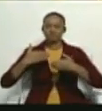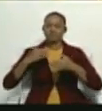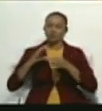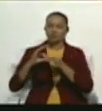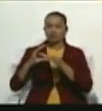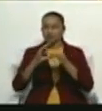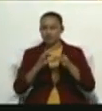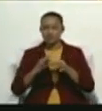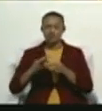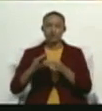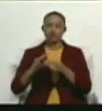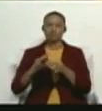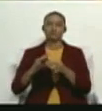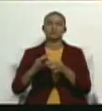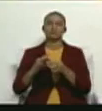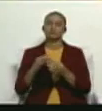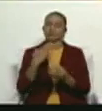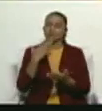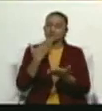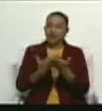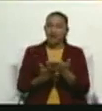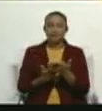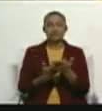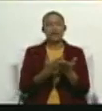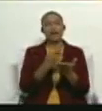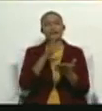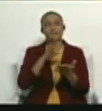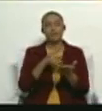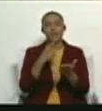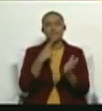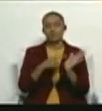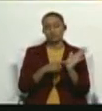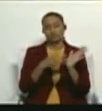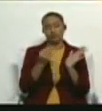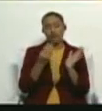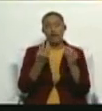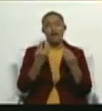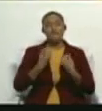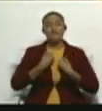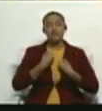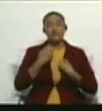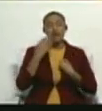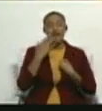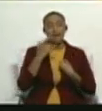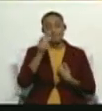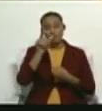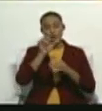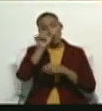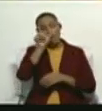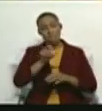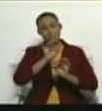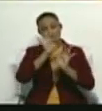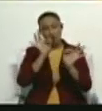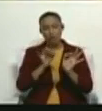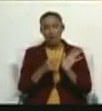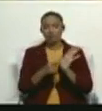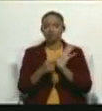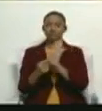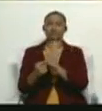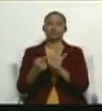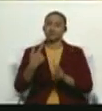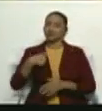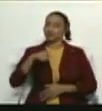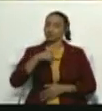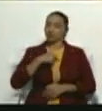siempre ha tenido. Gracias por ese ejemplo. Y sigamos pues en la marcha que él, entre